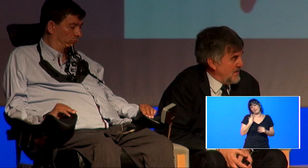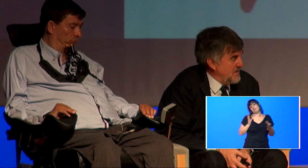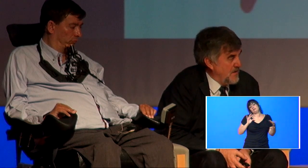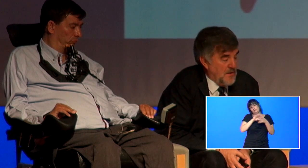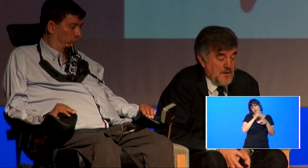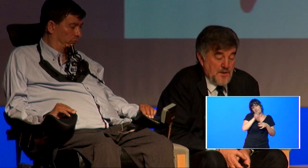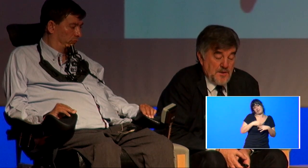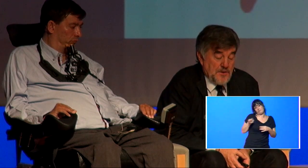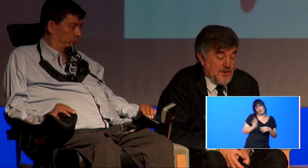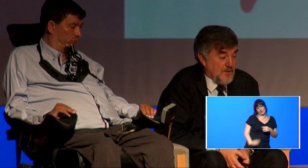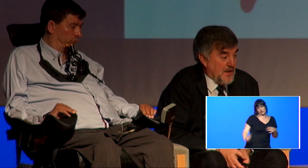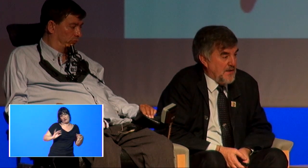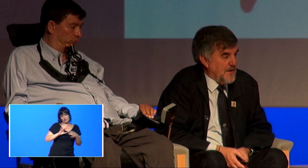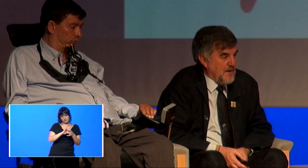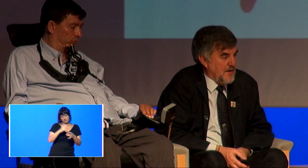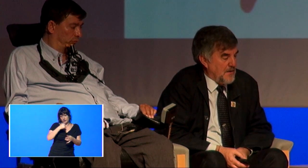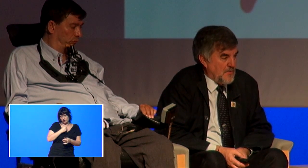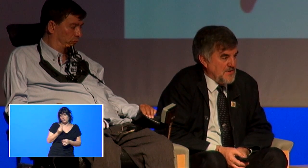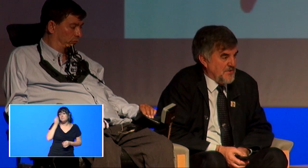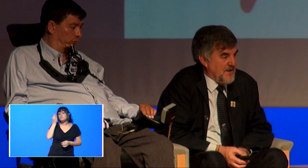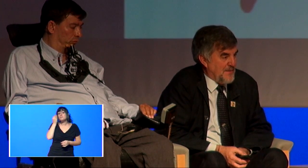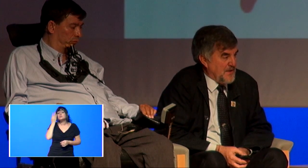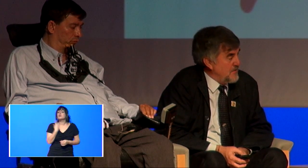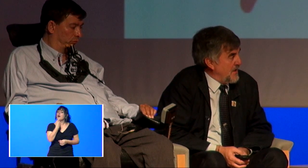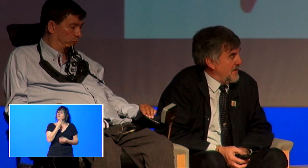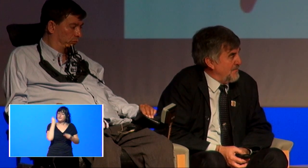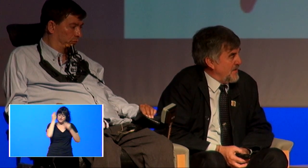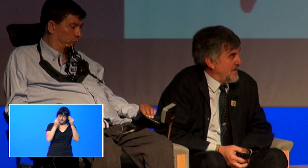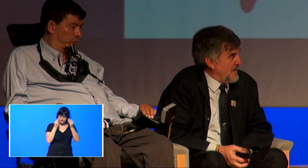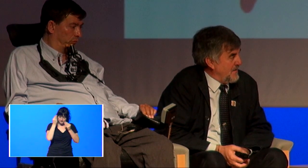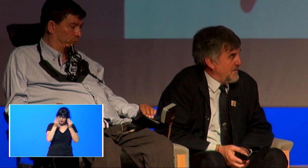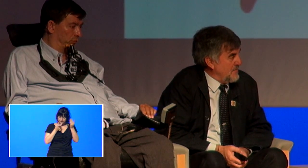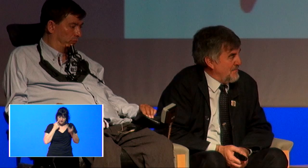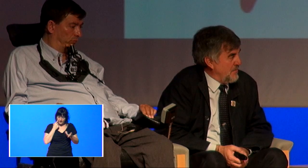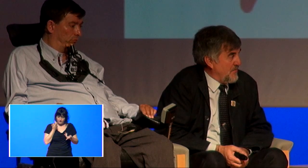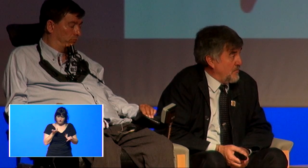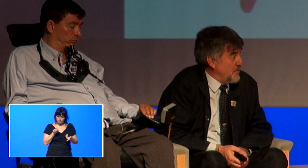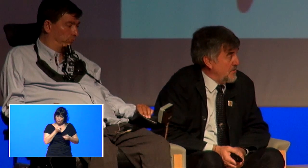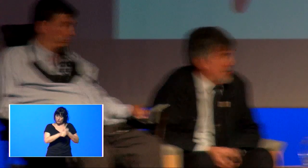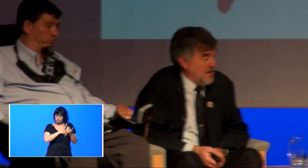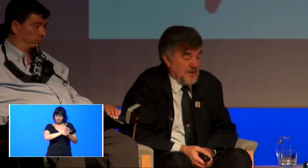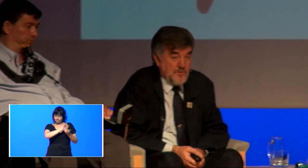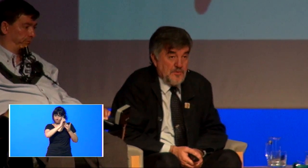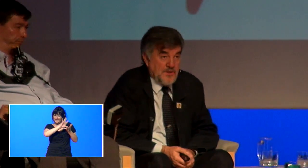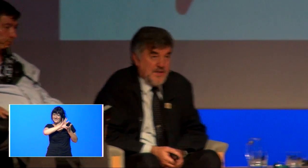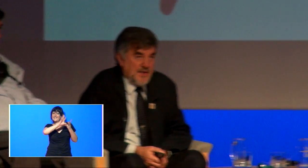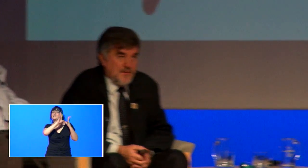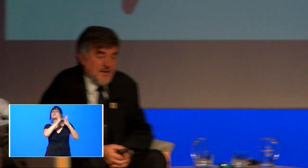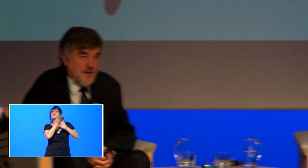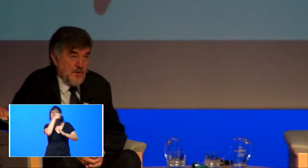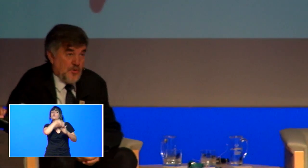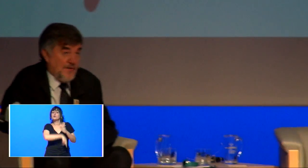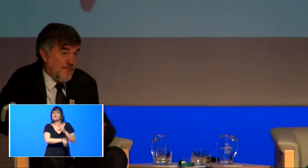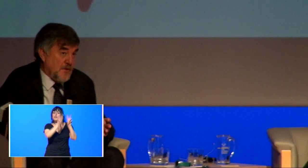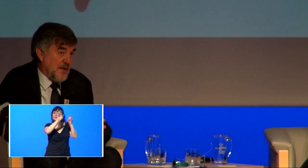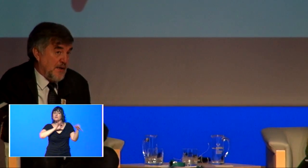profesionales. Yo creo que hay que cuestionar la mayor y hay que empezar a hacer un cambio profundo en todo lo que tiene que ver